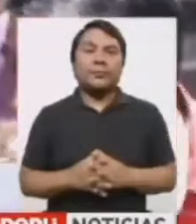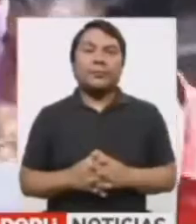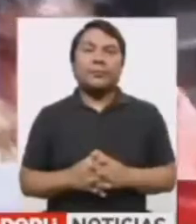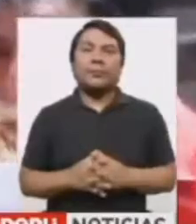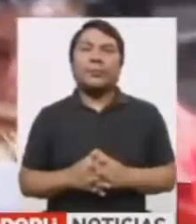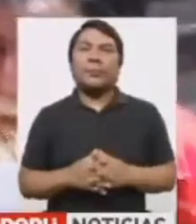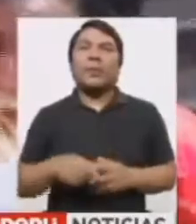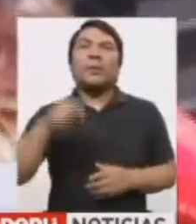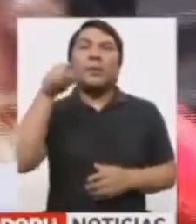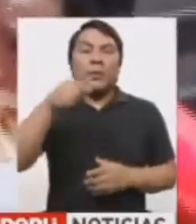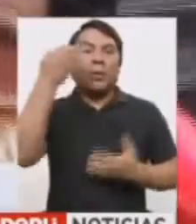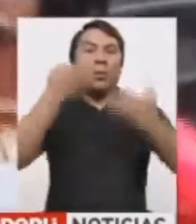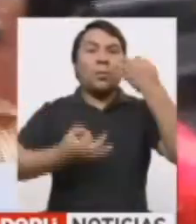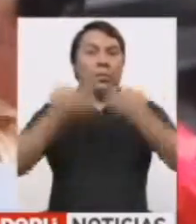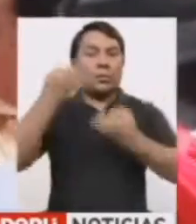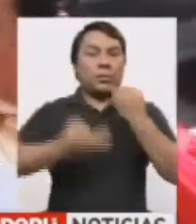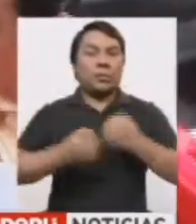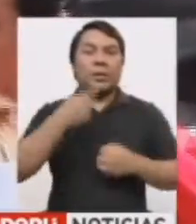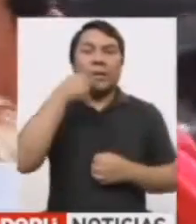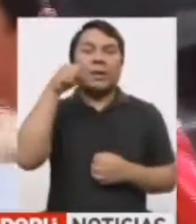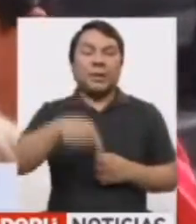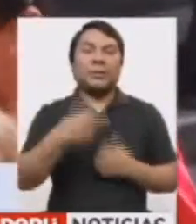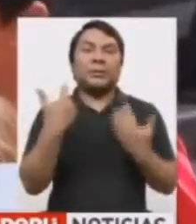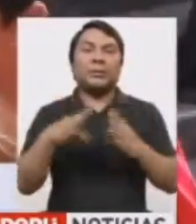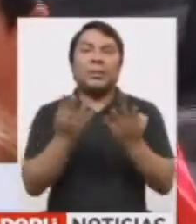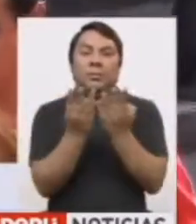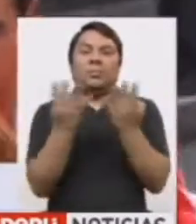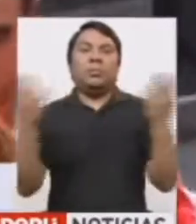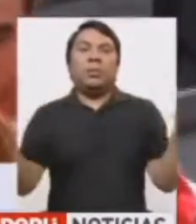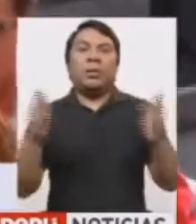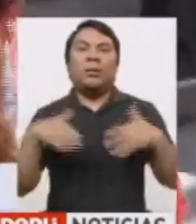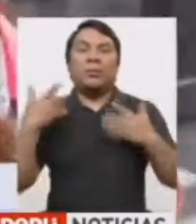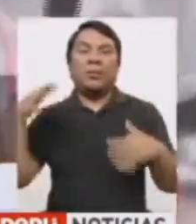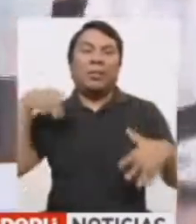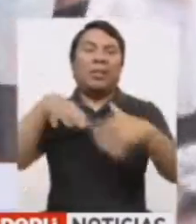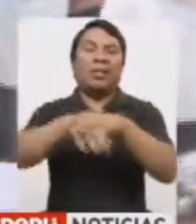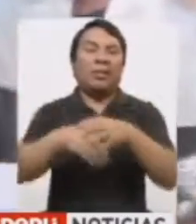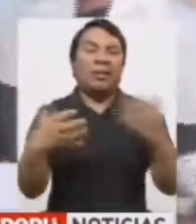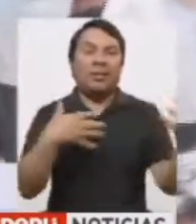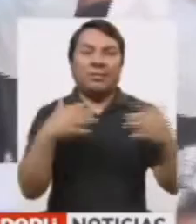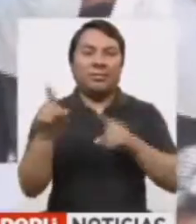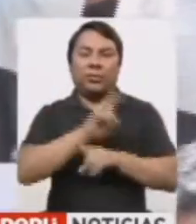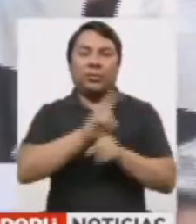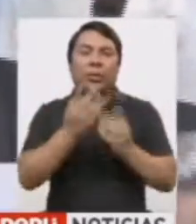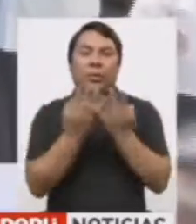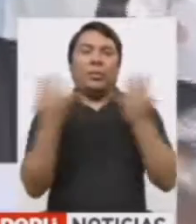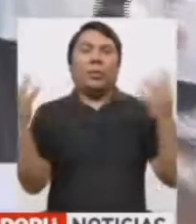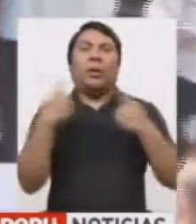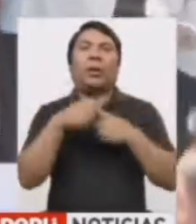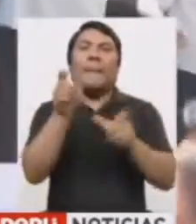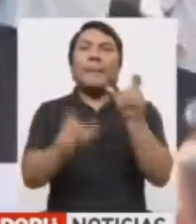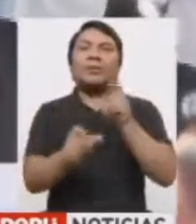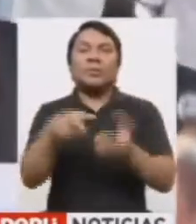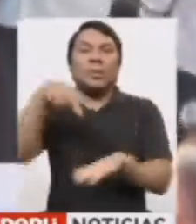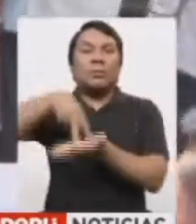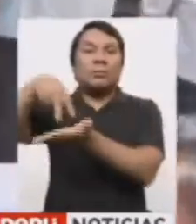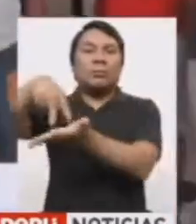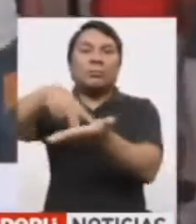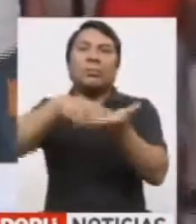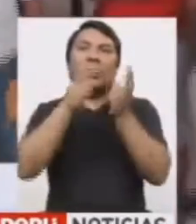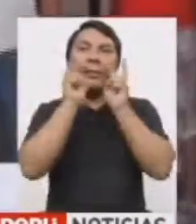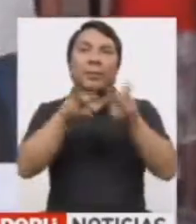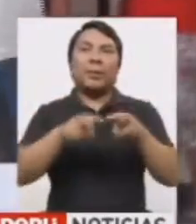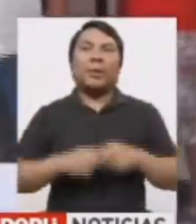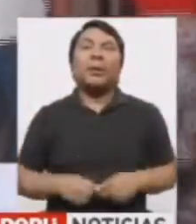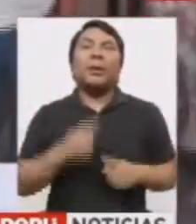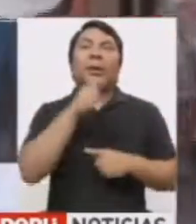¿Ronnie? La seguridad del Poder Judicial de Lima Norte colocó una división para evitar que alguien pueda agredir al detenido. Muchos litigantes fueron espectadores.